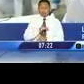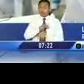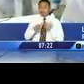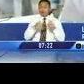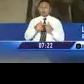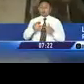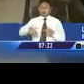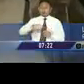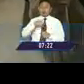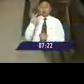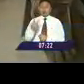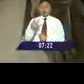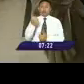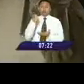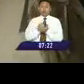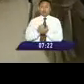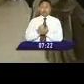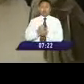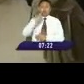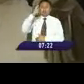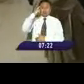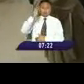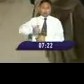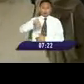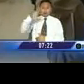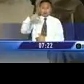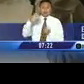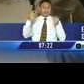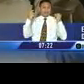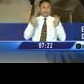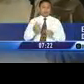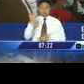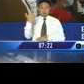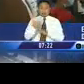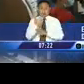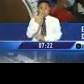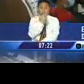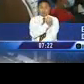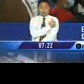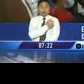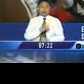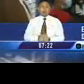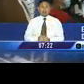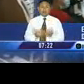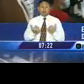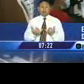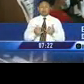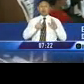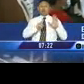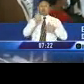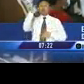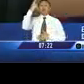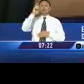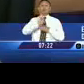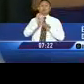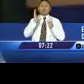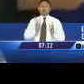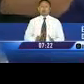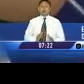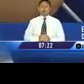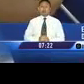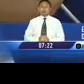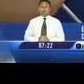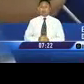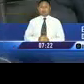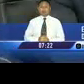dos tipos de biológico. La meta del gobierno es acelerar la aplicación de la tercera vacuna. Actualmente 6 millones de ecuatorianos cuentan con